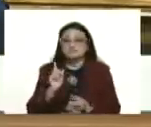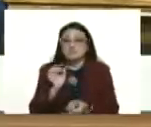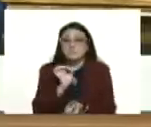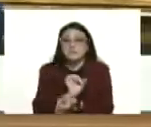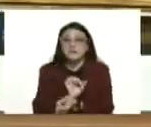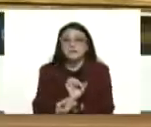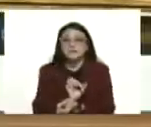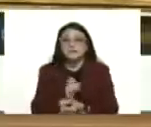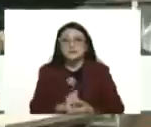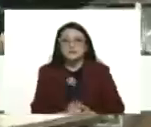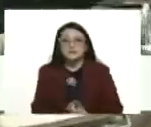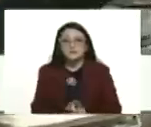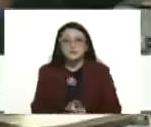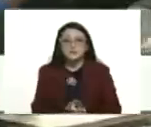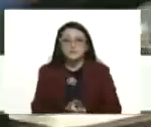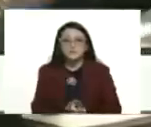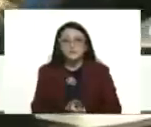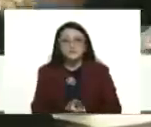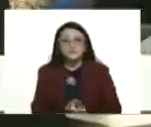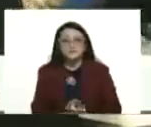Pero